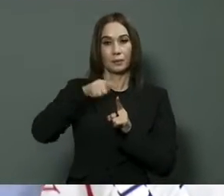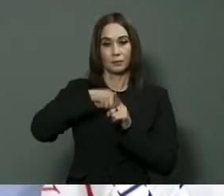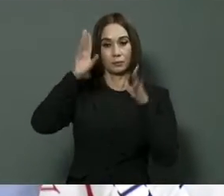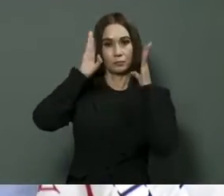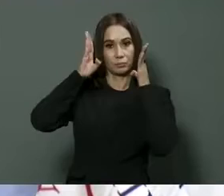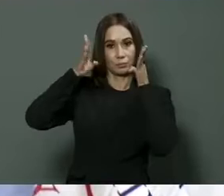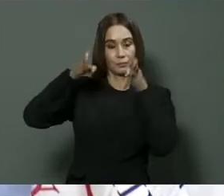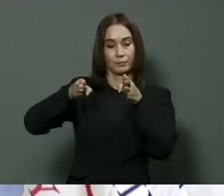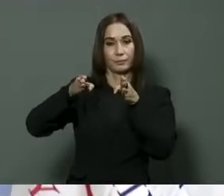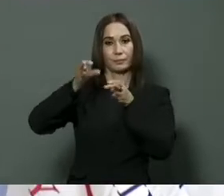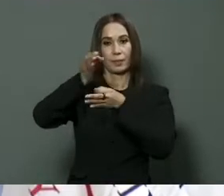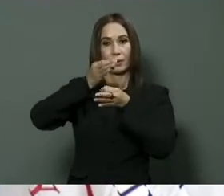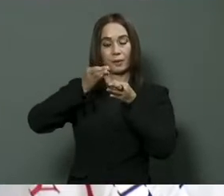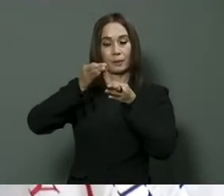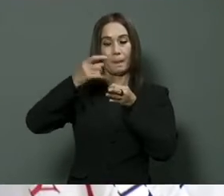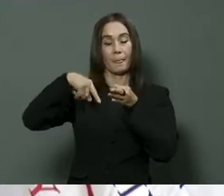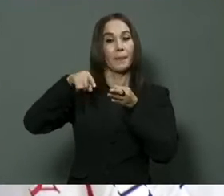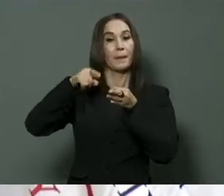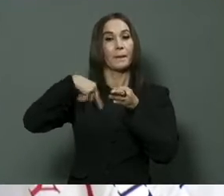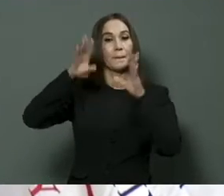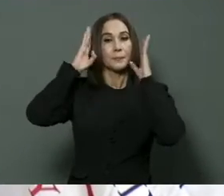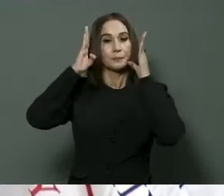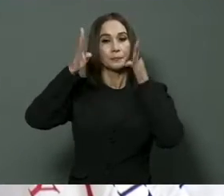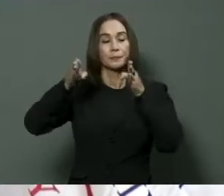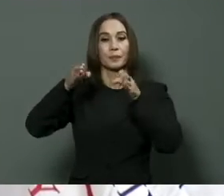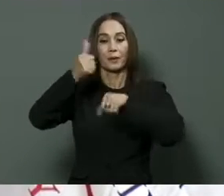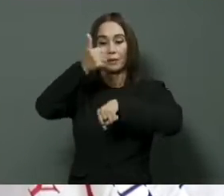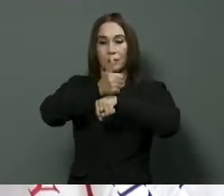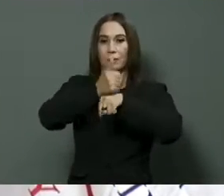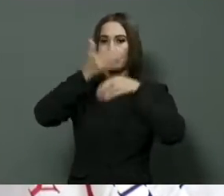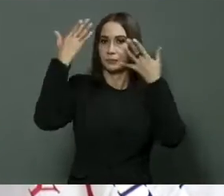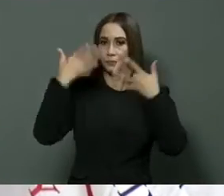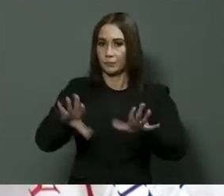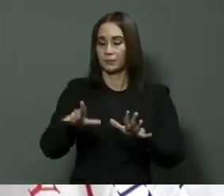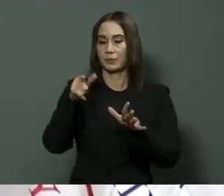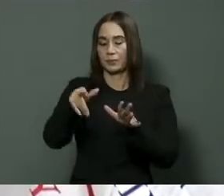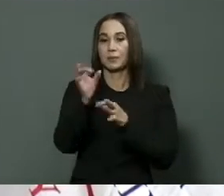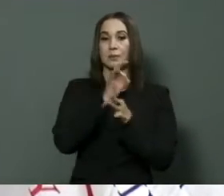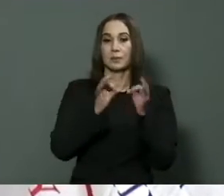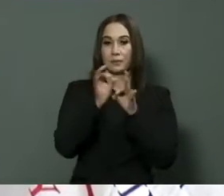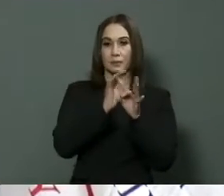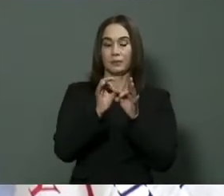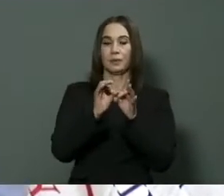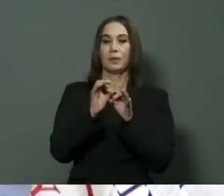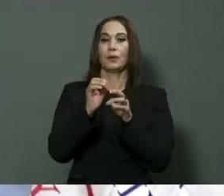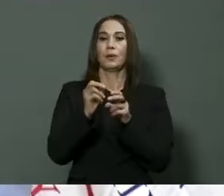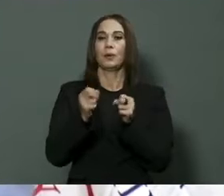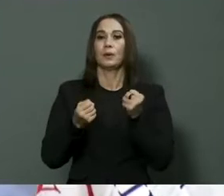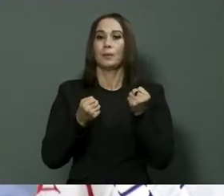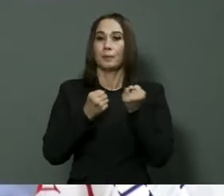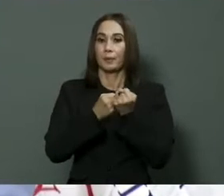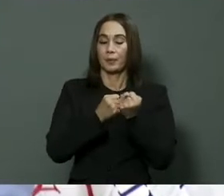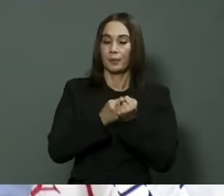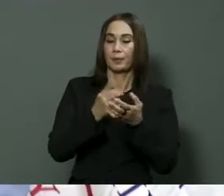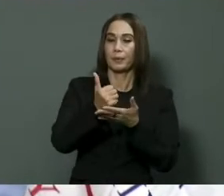ponemos, es por ello que nos ponemos en marcha desde ya para revertir esta